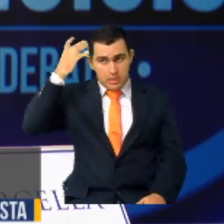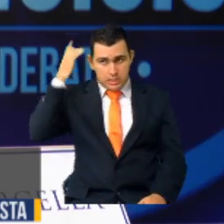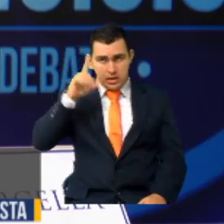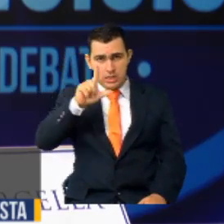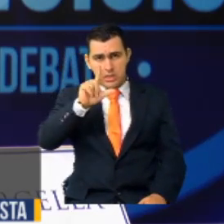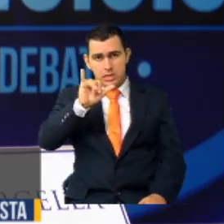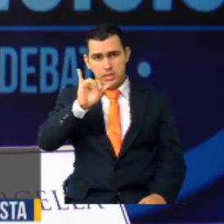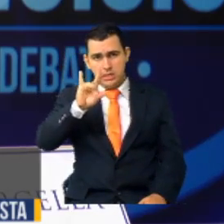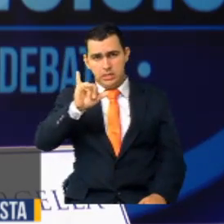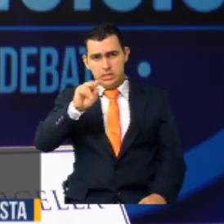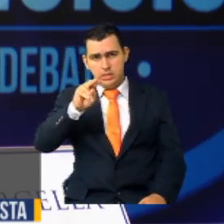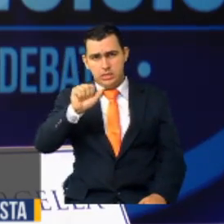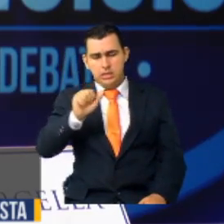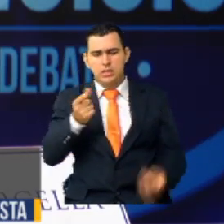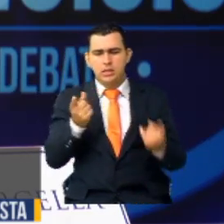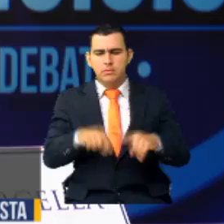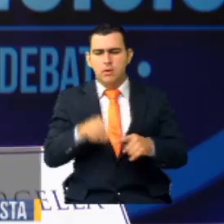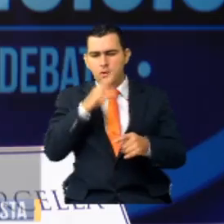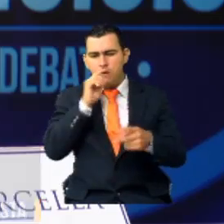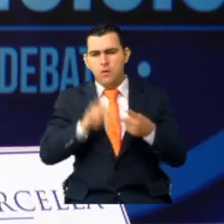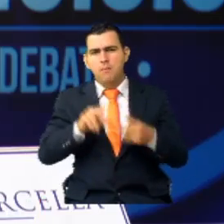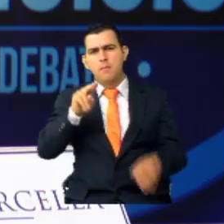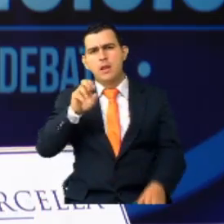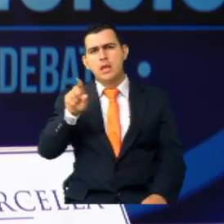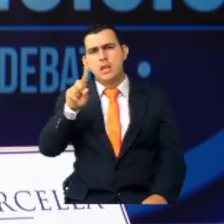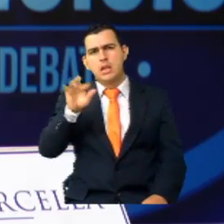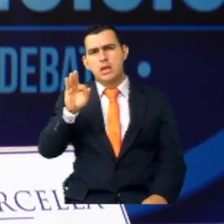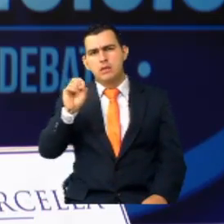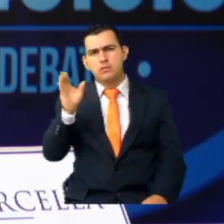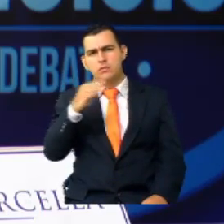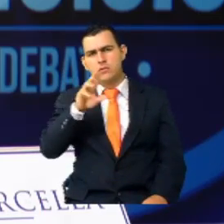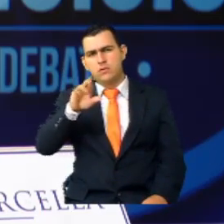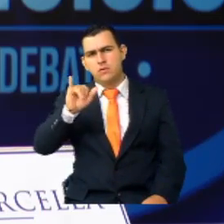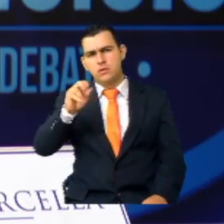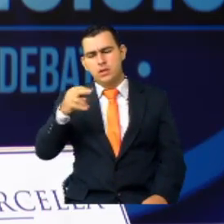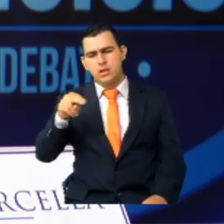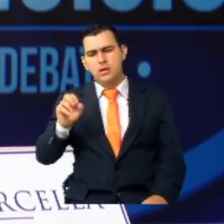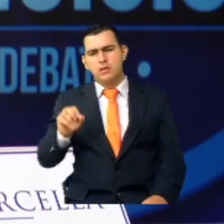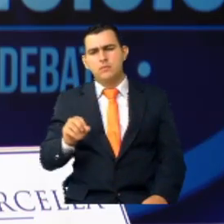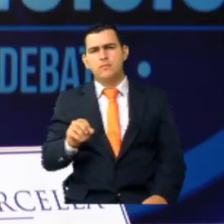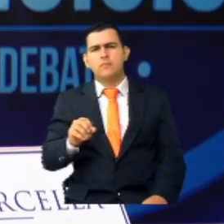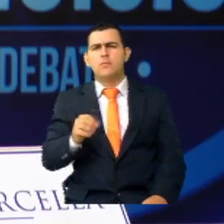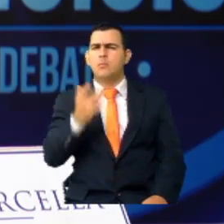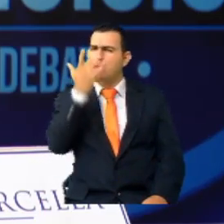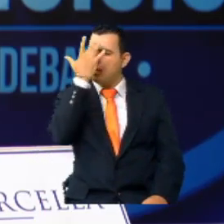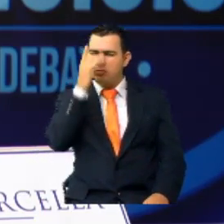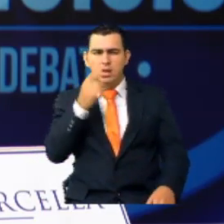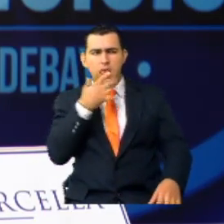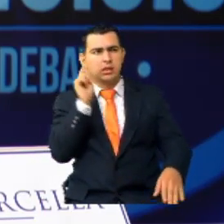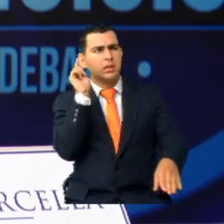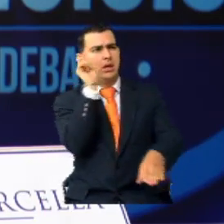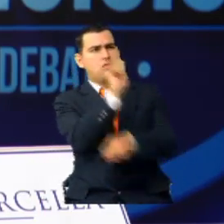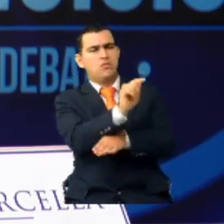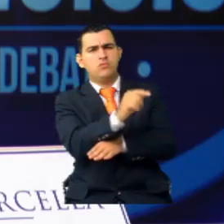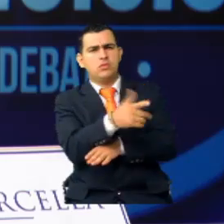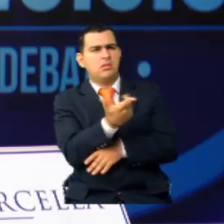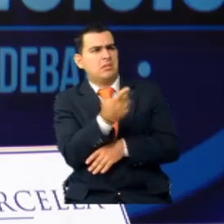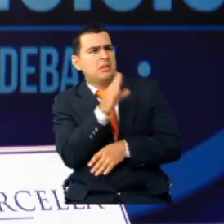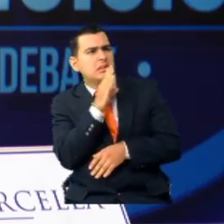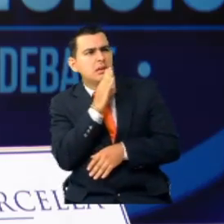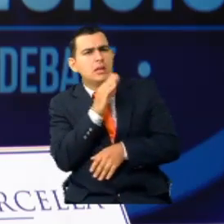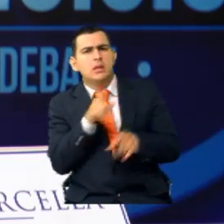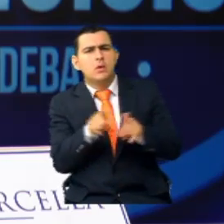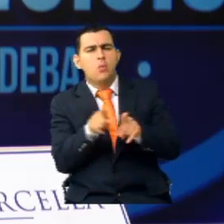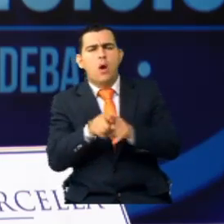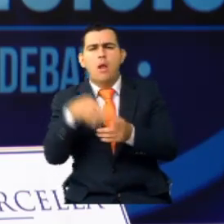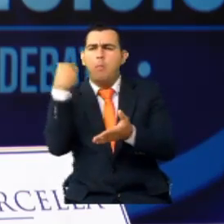denuncia también habla del señor Néstor Riaño y del señor Alfonso El Hash. Pero, ¿ante qué autoridades presentó esa denuncia usted y cuáles fueron las